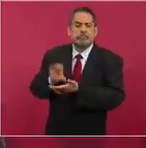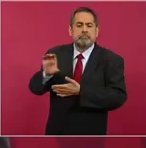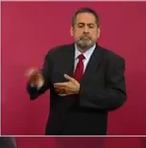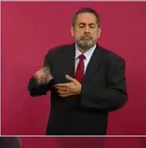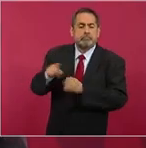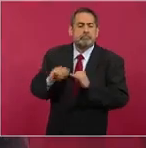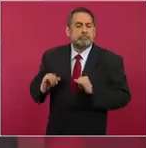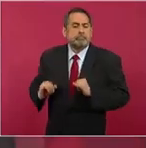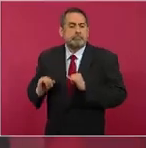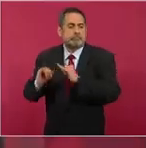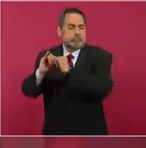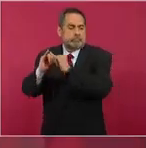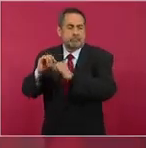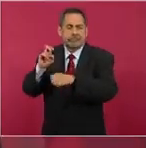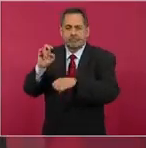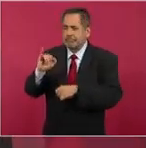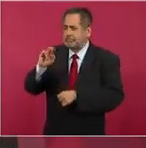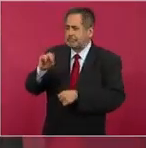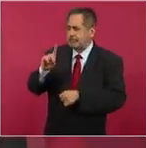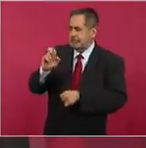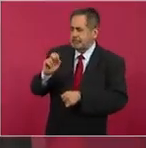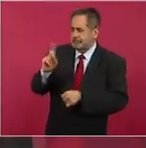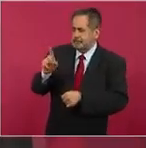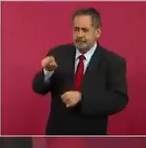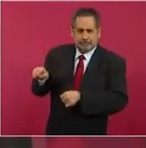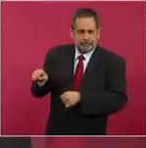al instituto para devolverle al pueblo lo robado.